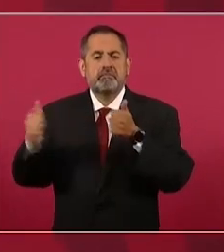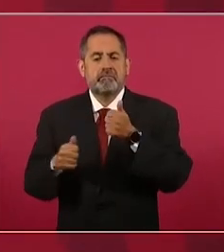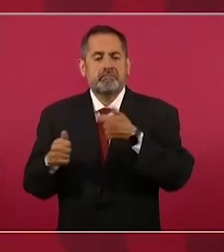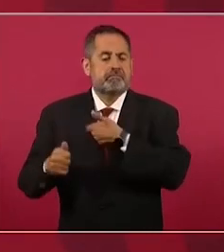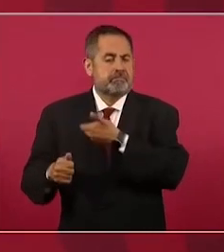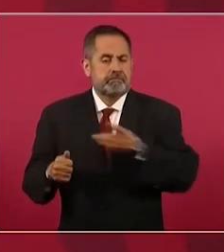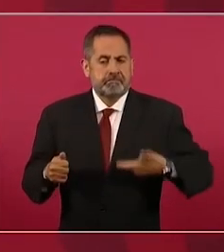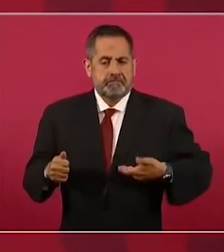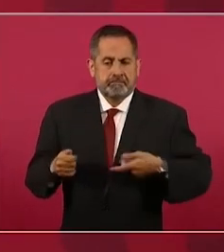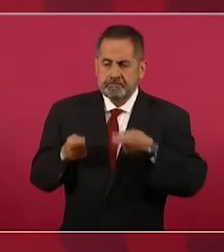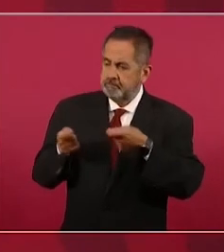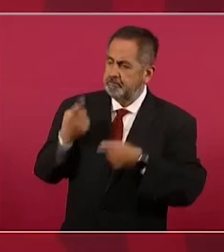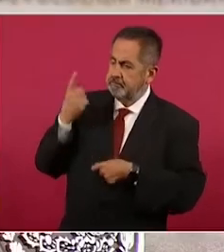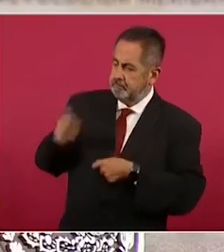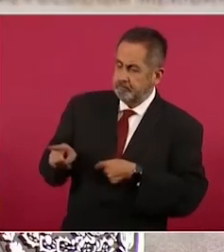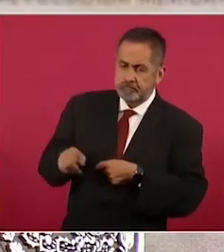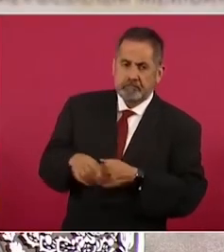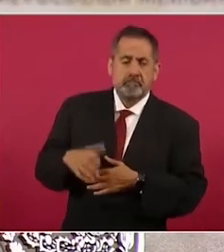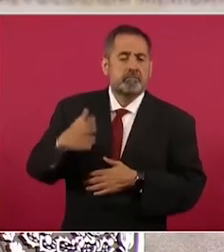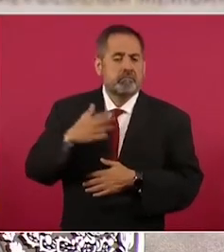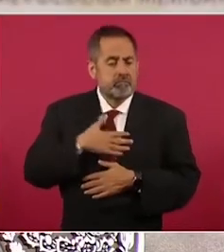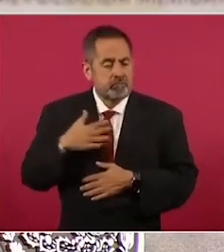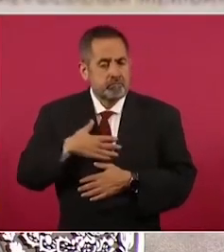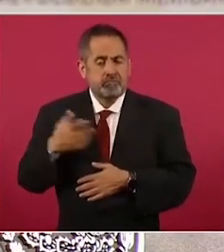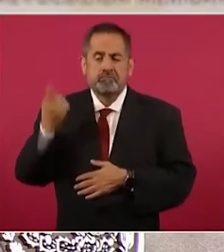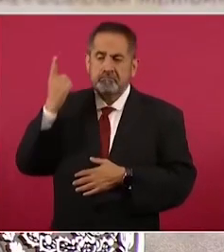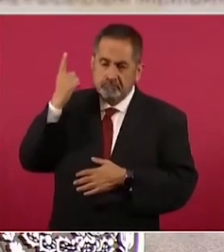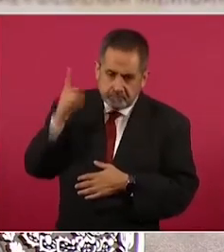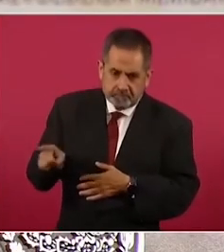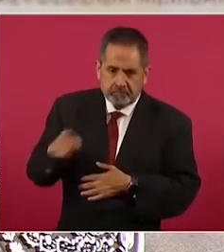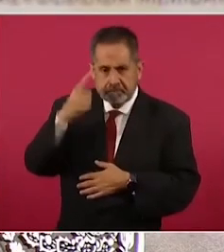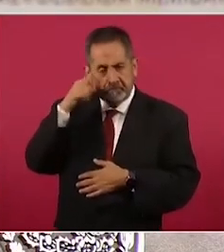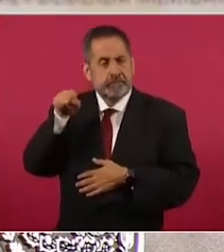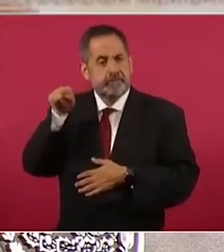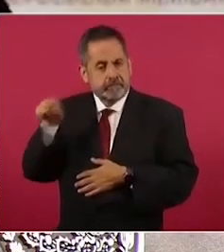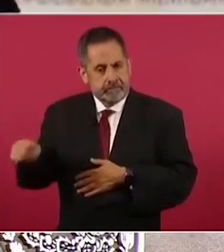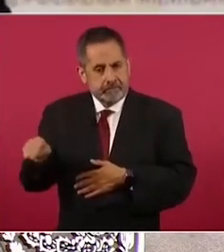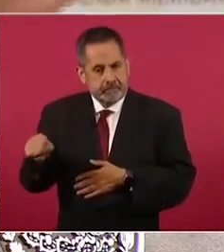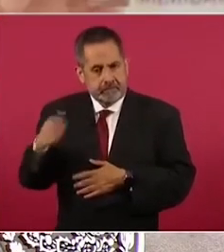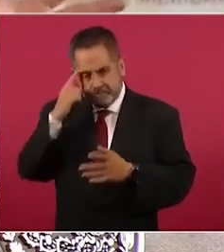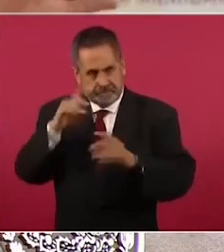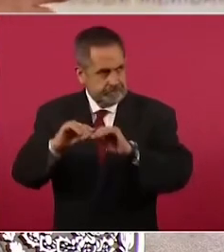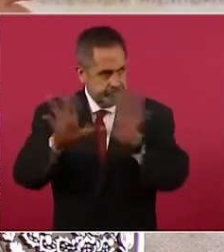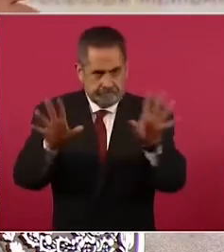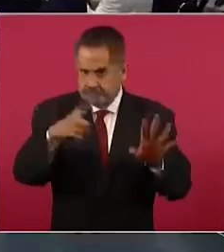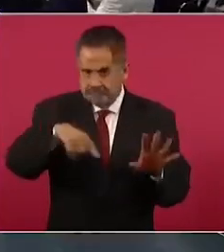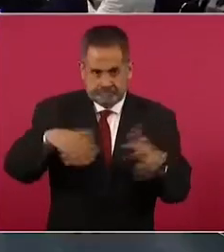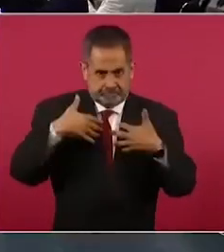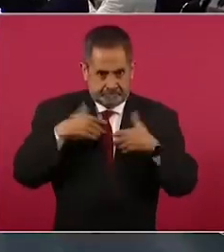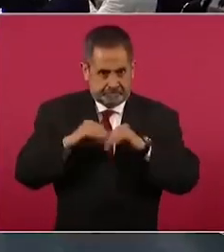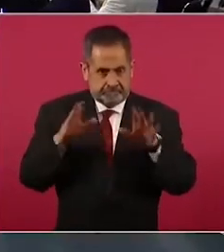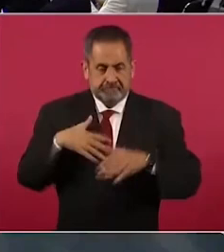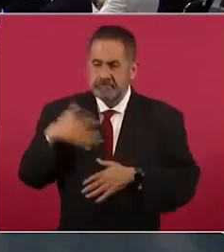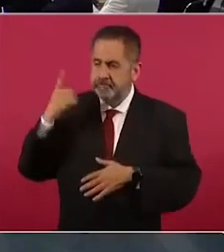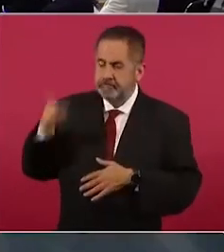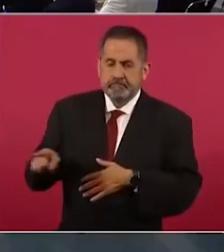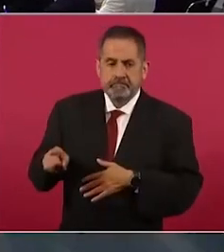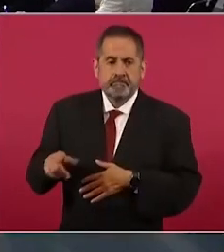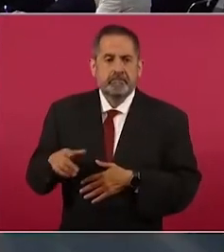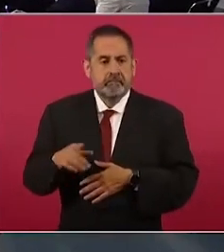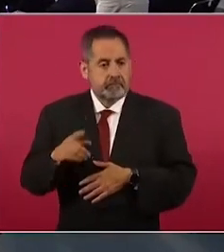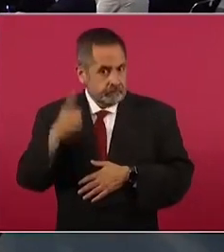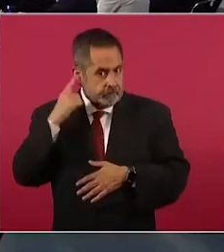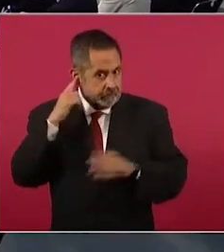presidente, y la instrucción que tiene, para que se sepa, se oiga